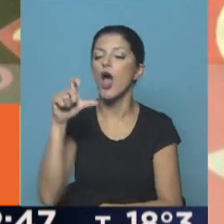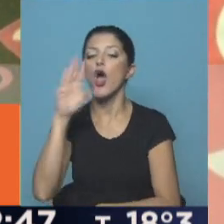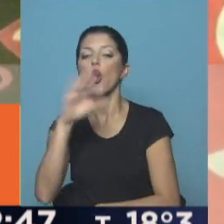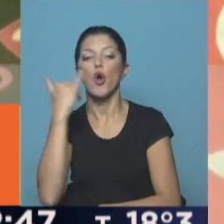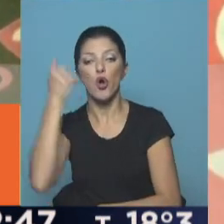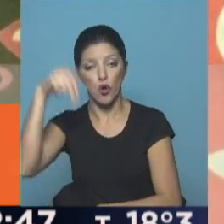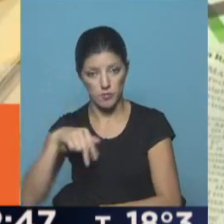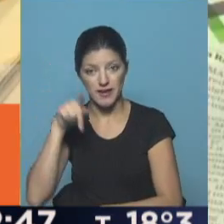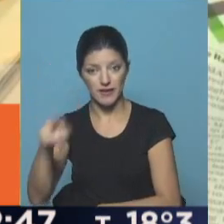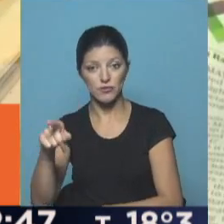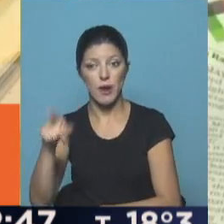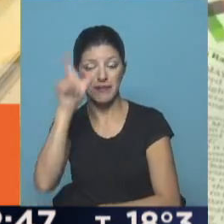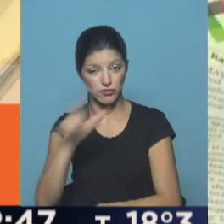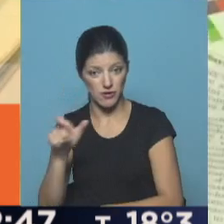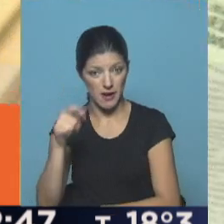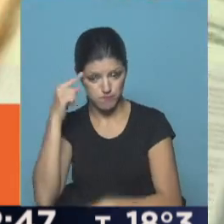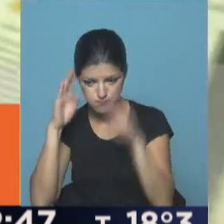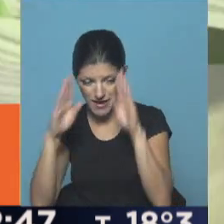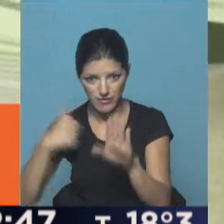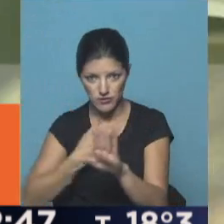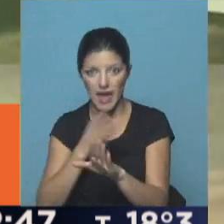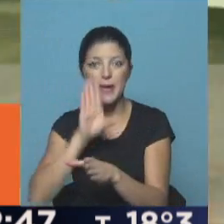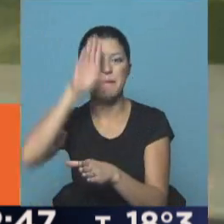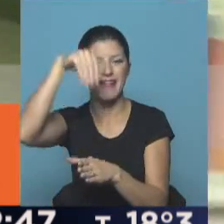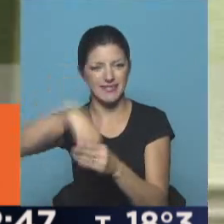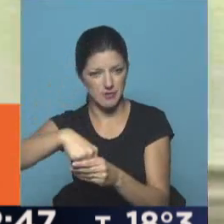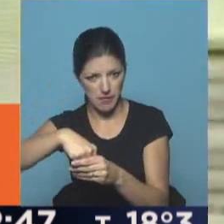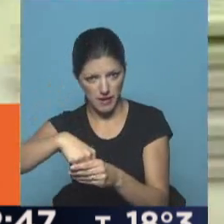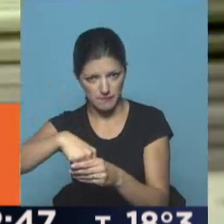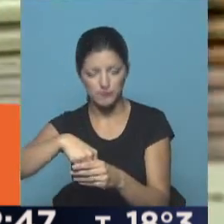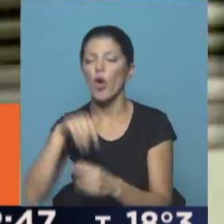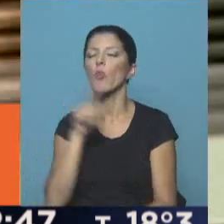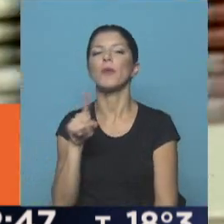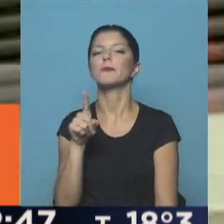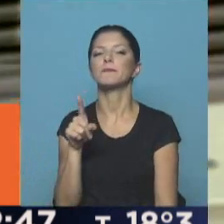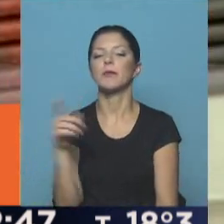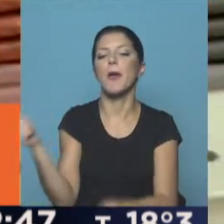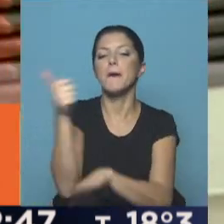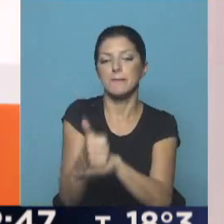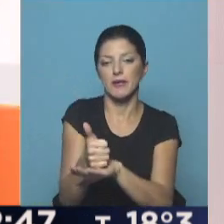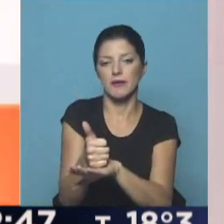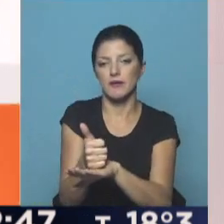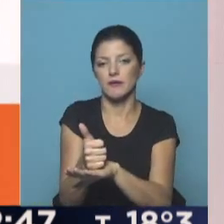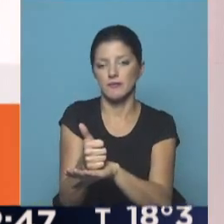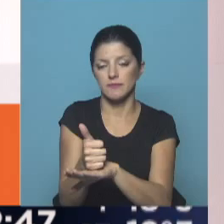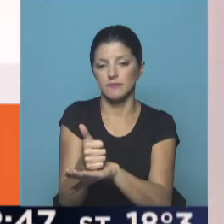populista participativo, es decir, no viene a llenar ese espacio